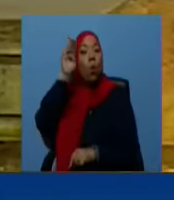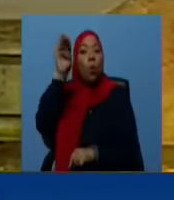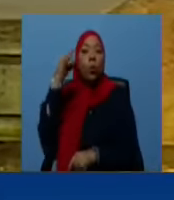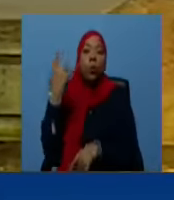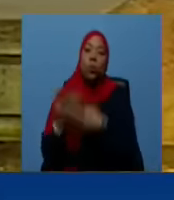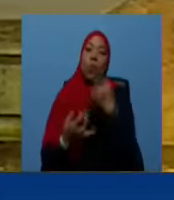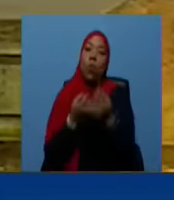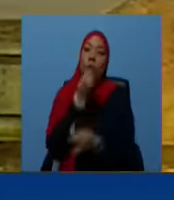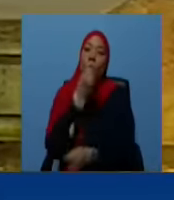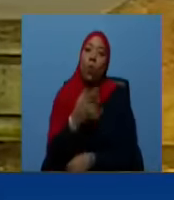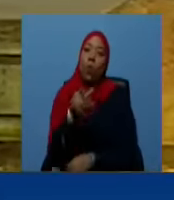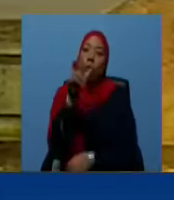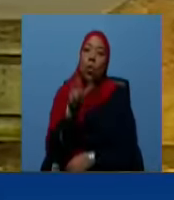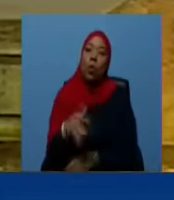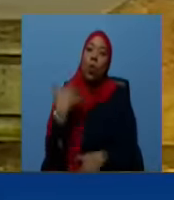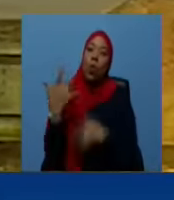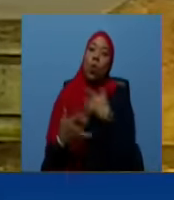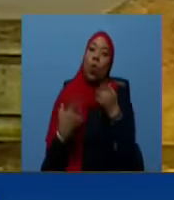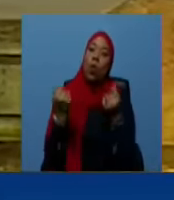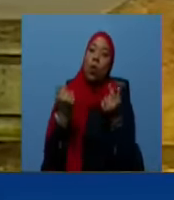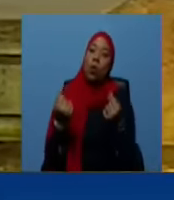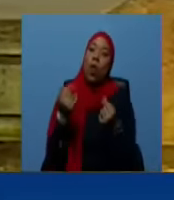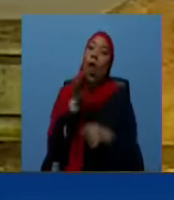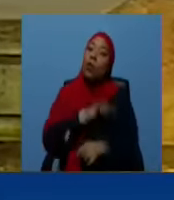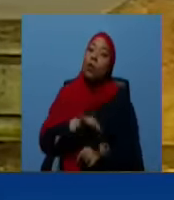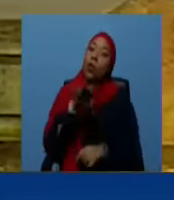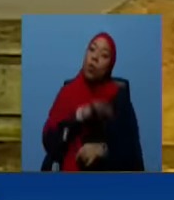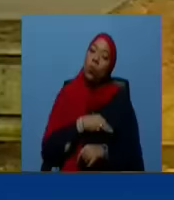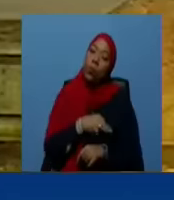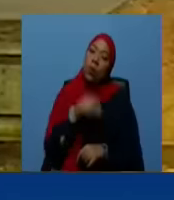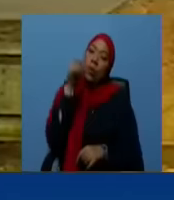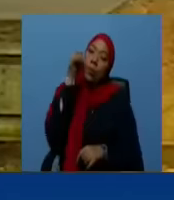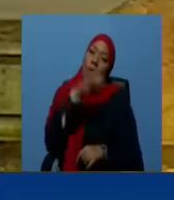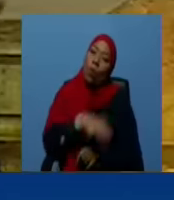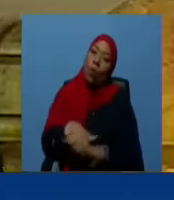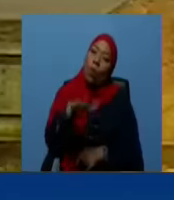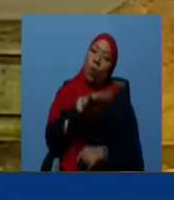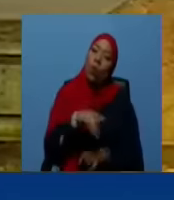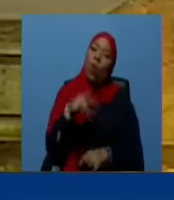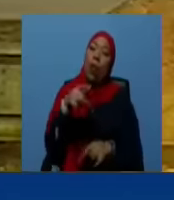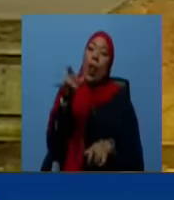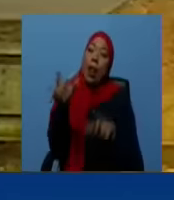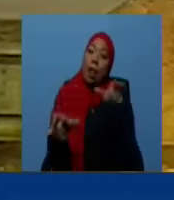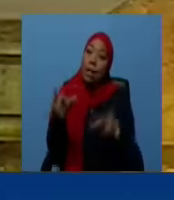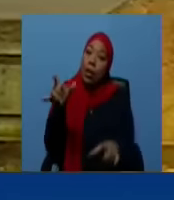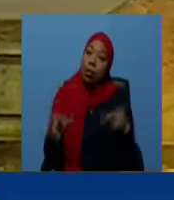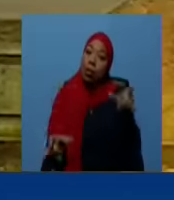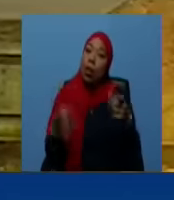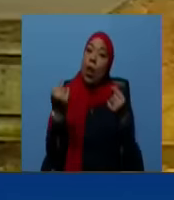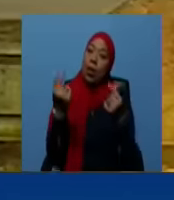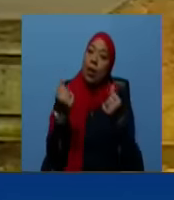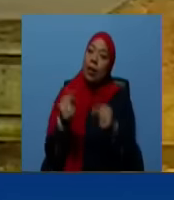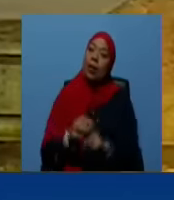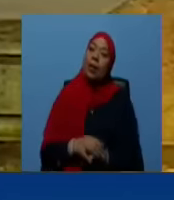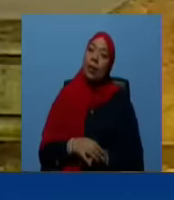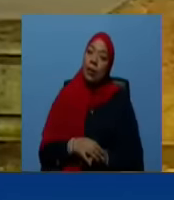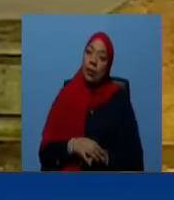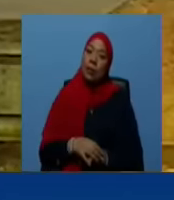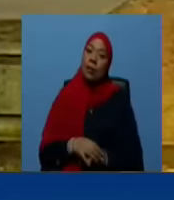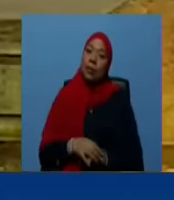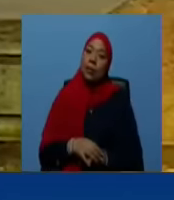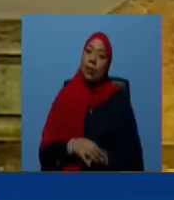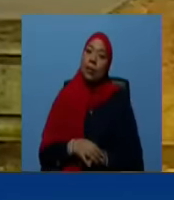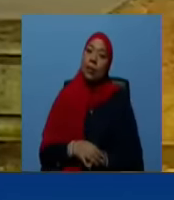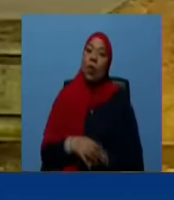Hay una buena expectativa económica en la sociedad, en la población, en los actores económicos.